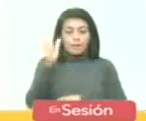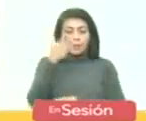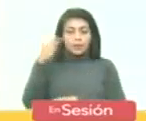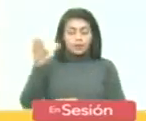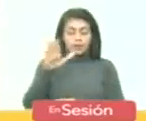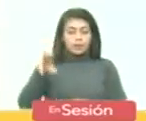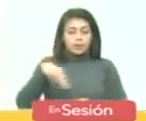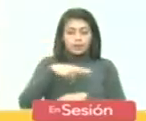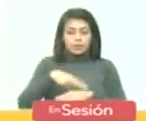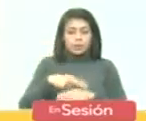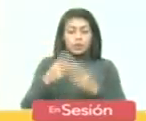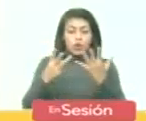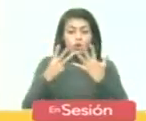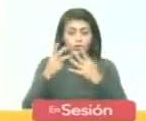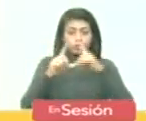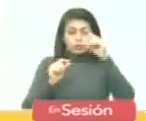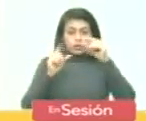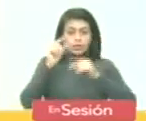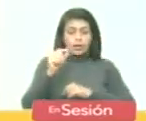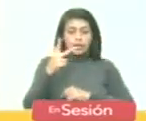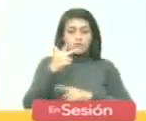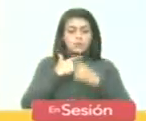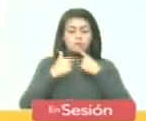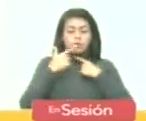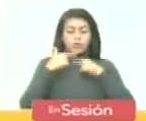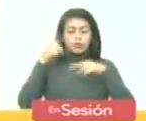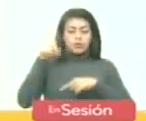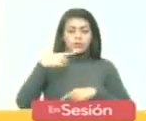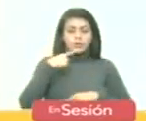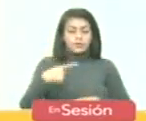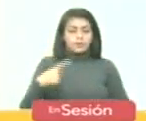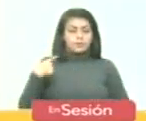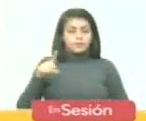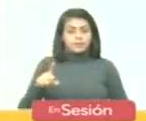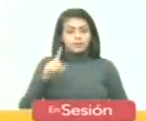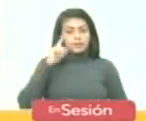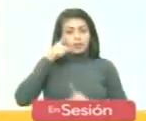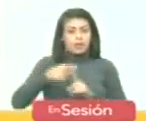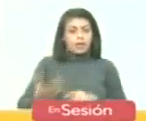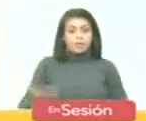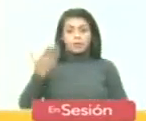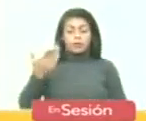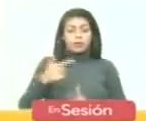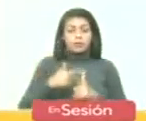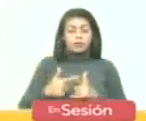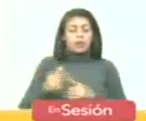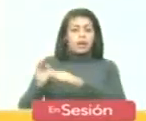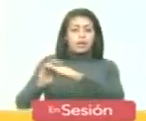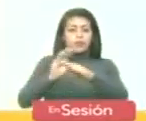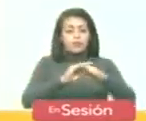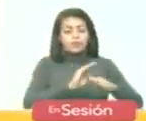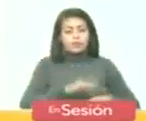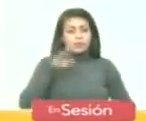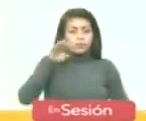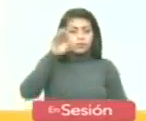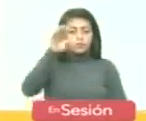tricolor nacional y sus ocho estrellas, adquiere también o tiene también un significado de convocatoria hacia el